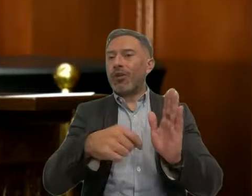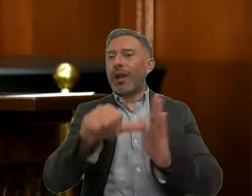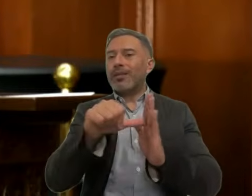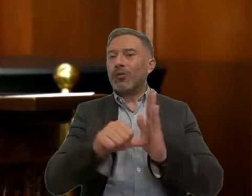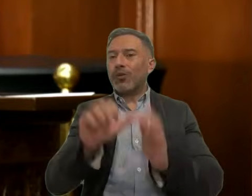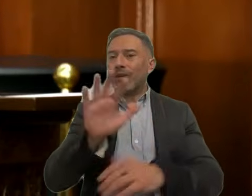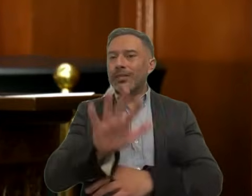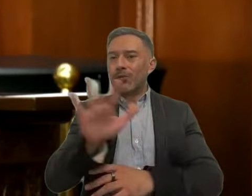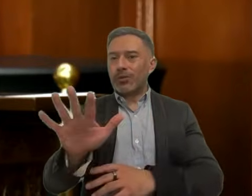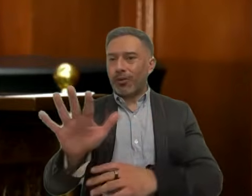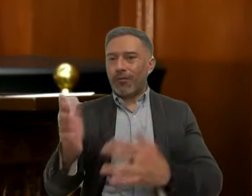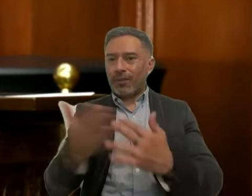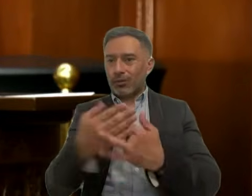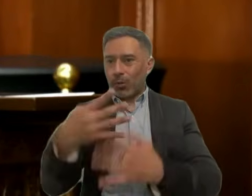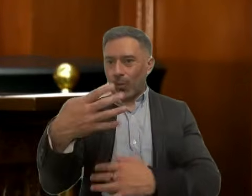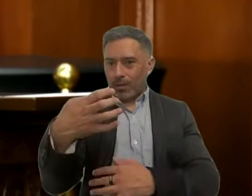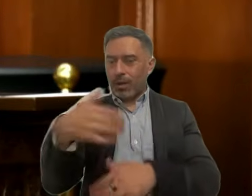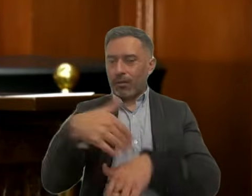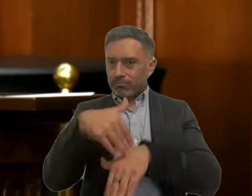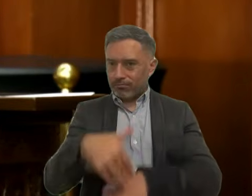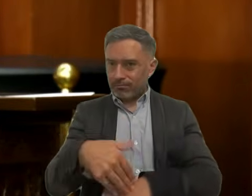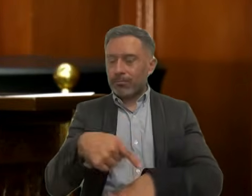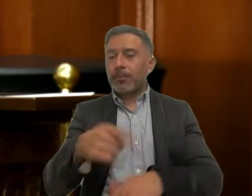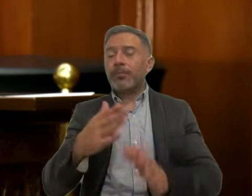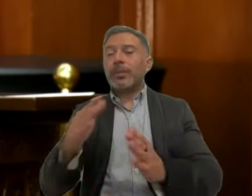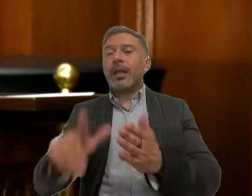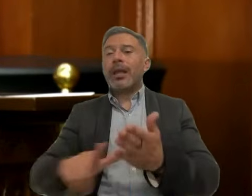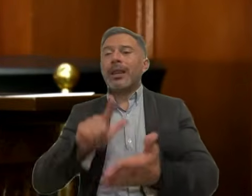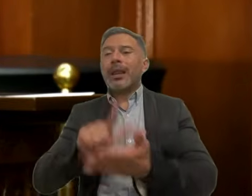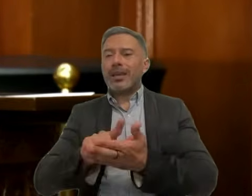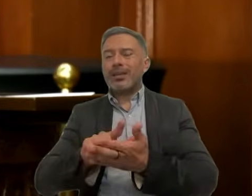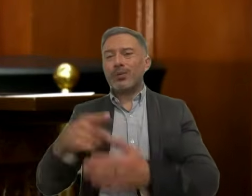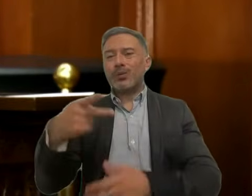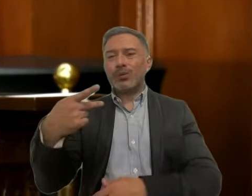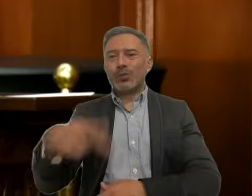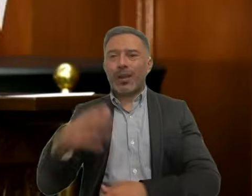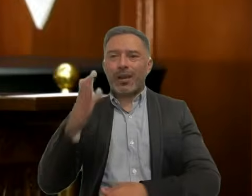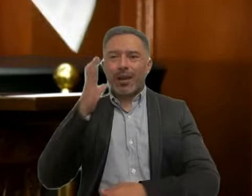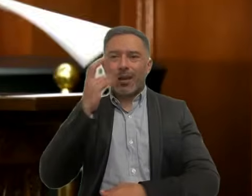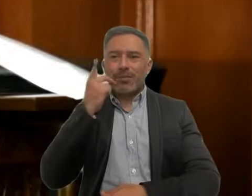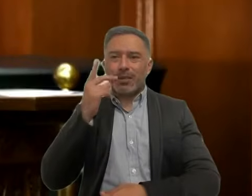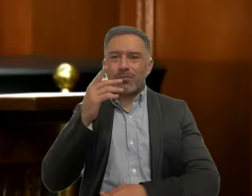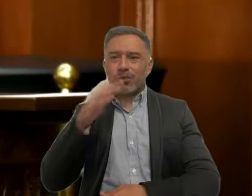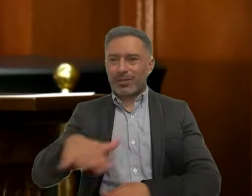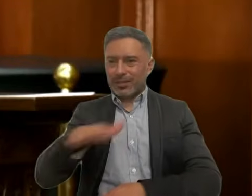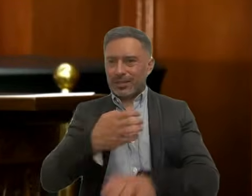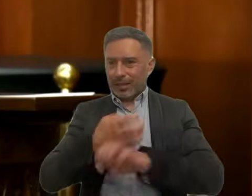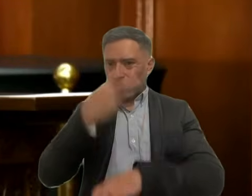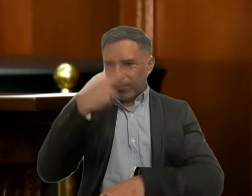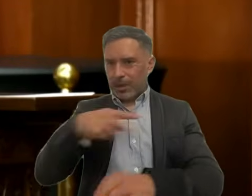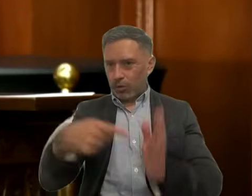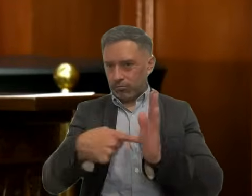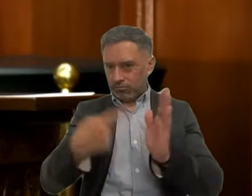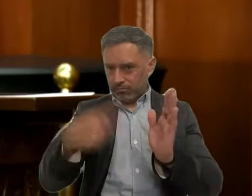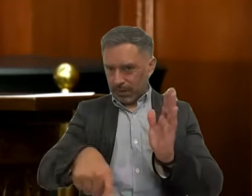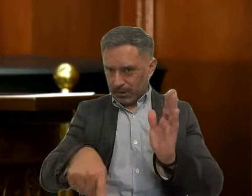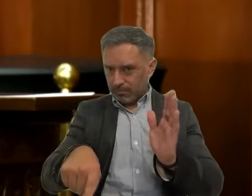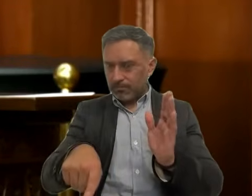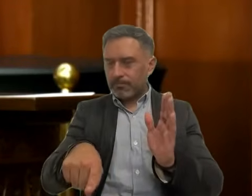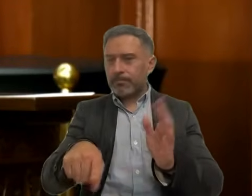fracción cuarta, de la Ley Orgánica del Poder Legislativo del Estado Libre y Soberano de México. De conformidad con